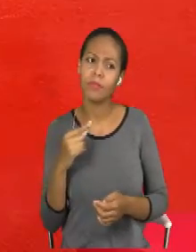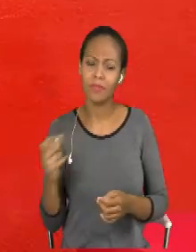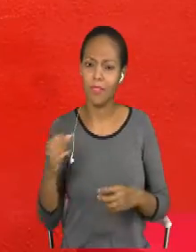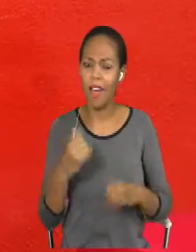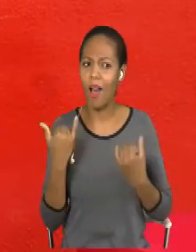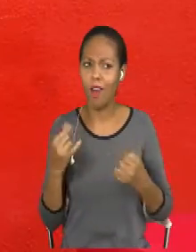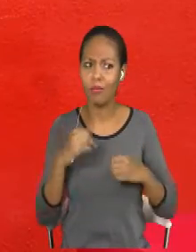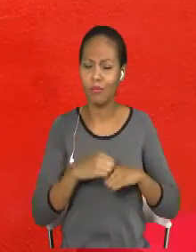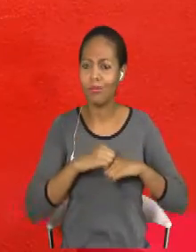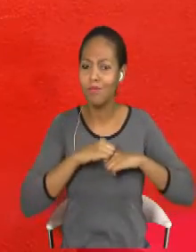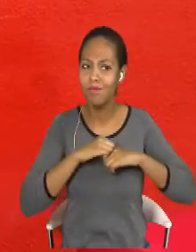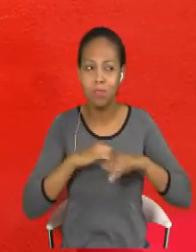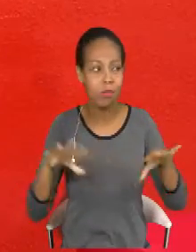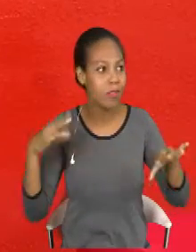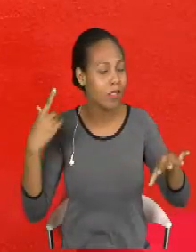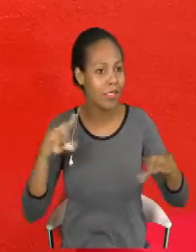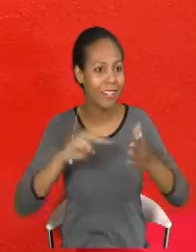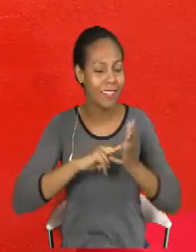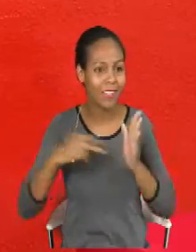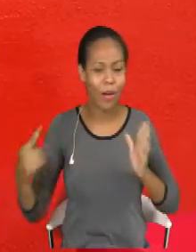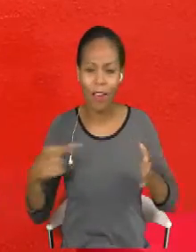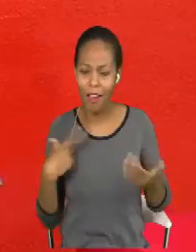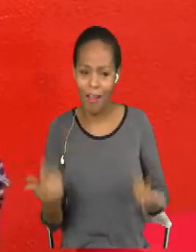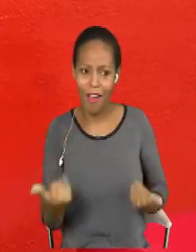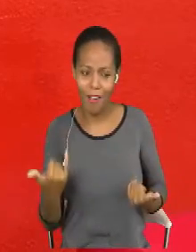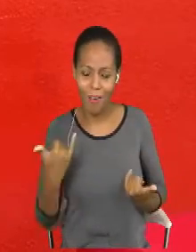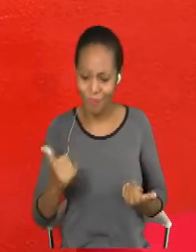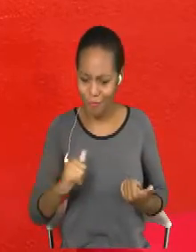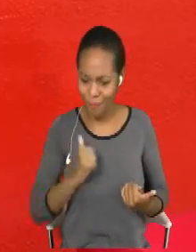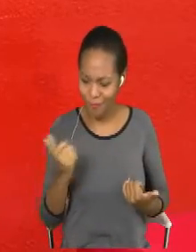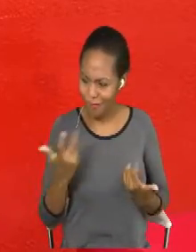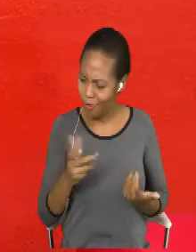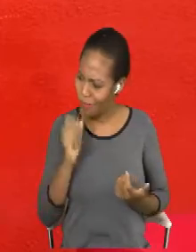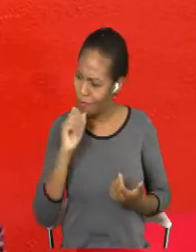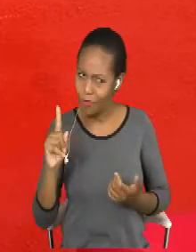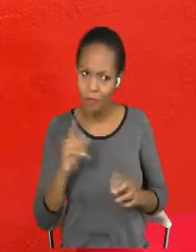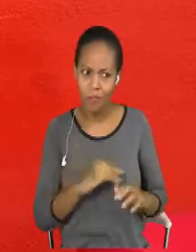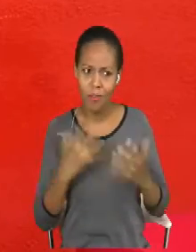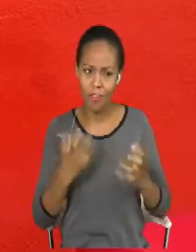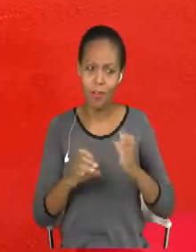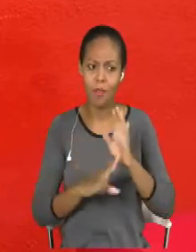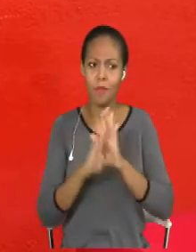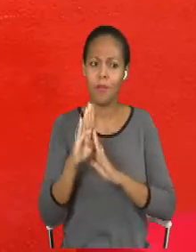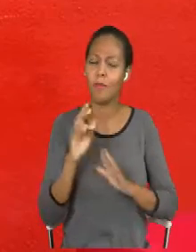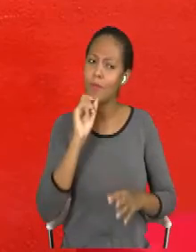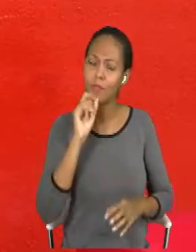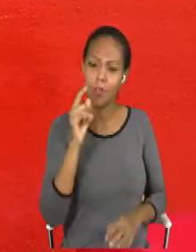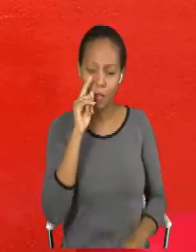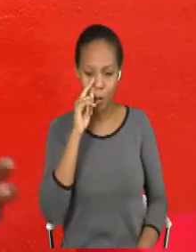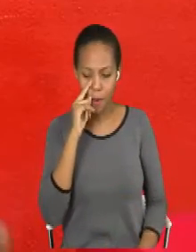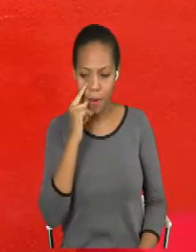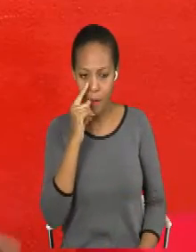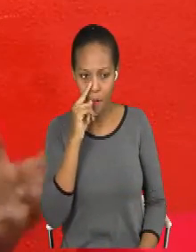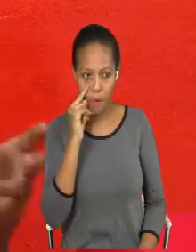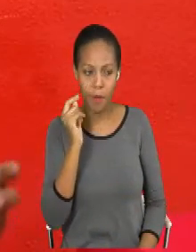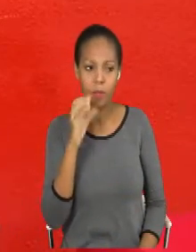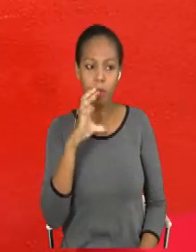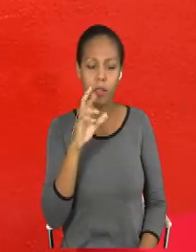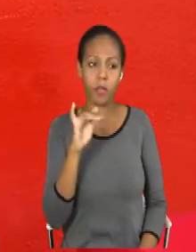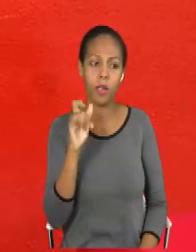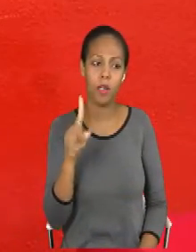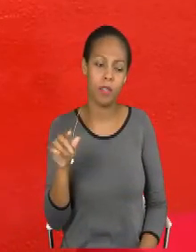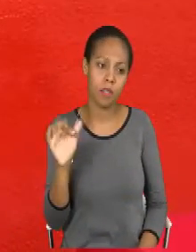de la tecnología y cómo podemos aprovechar todo eso para emprender. Cristian y Leonardo, ellos